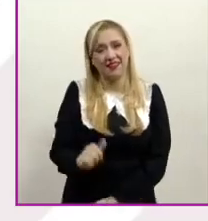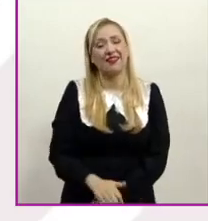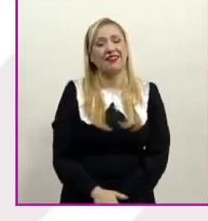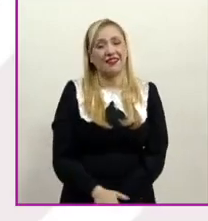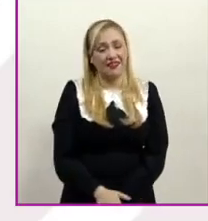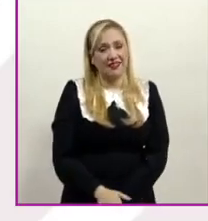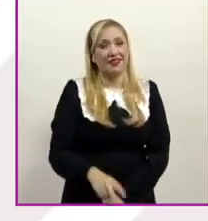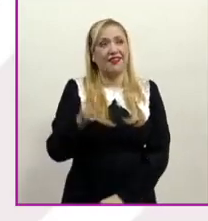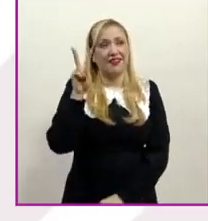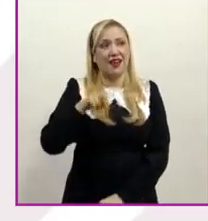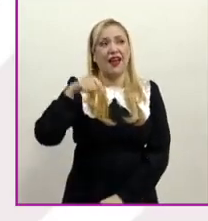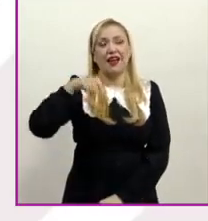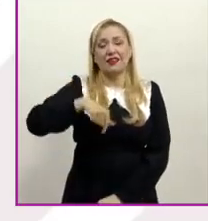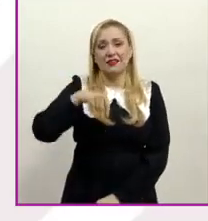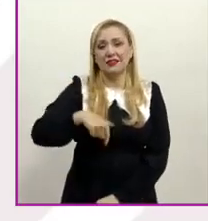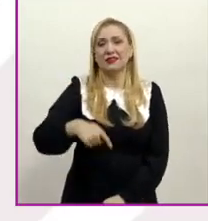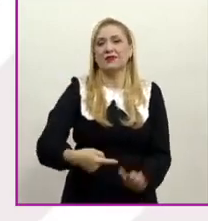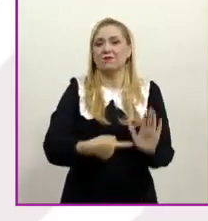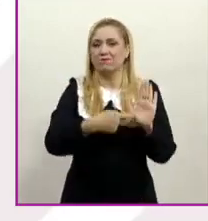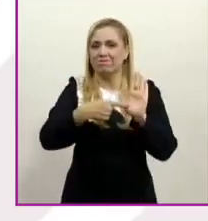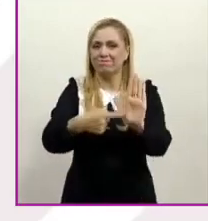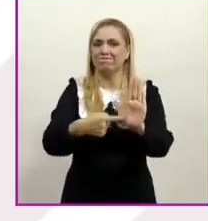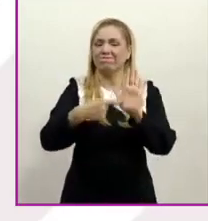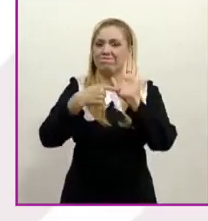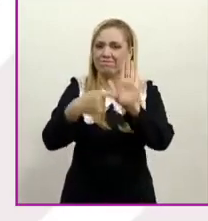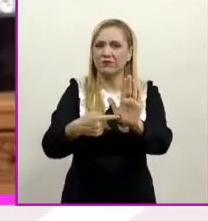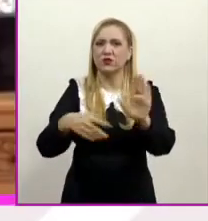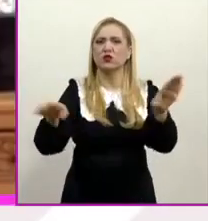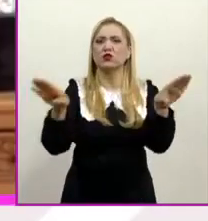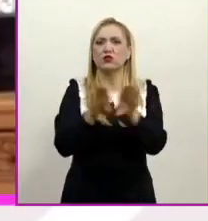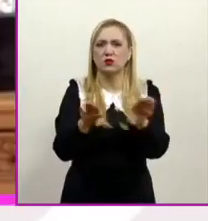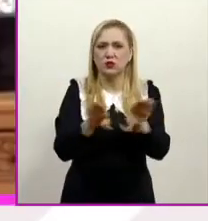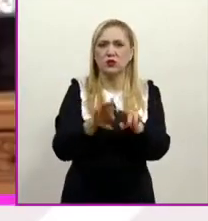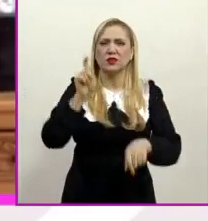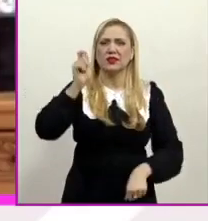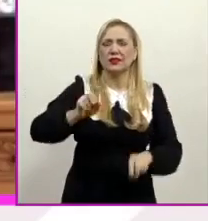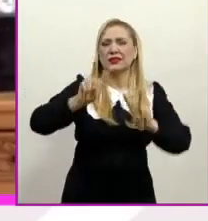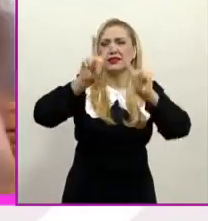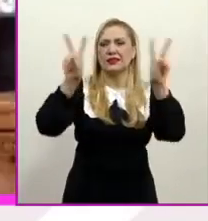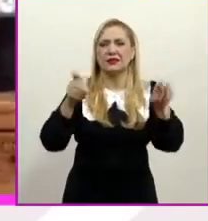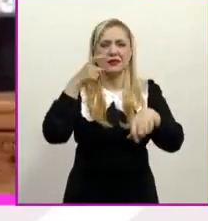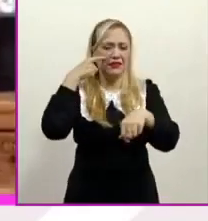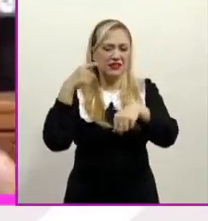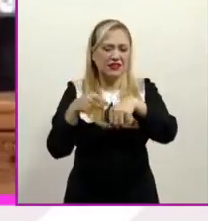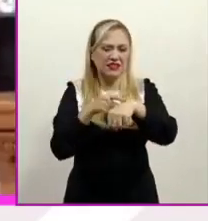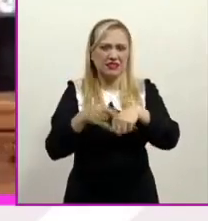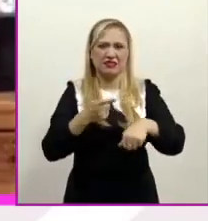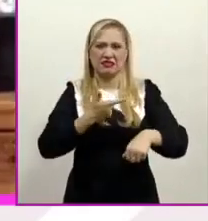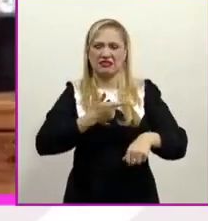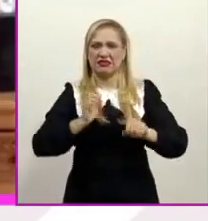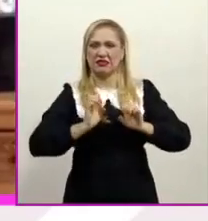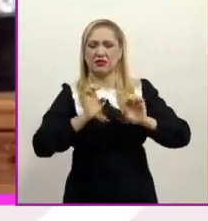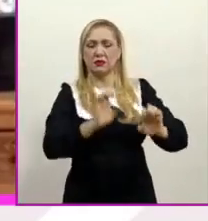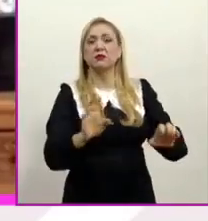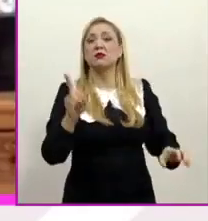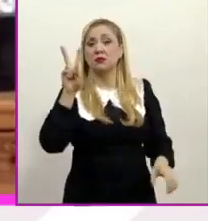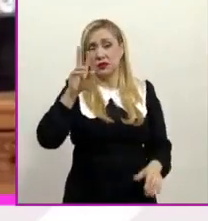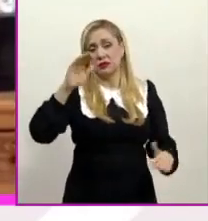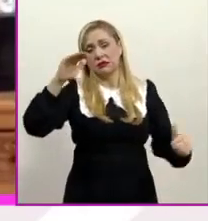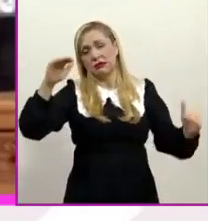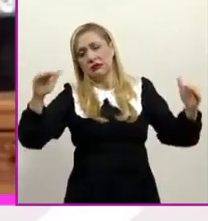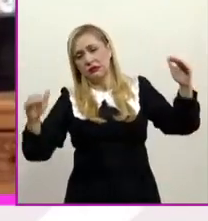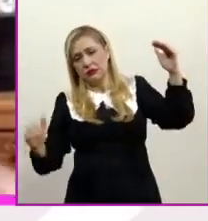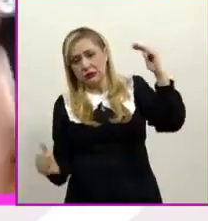en este programa hemos venido visibilizando precisamente cómo el tema del racismo conecta con la desigualdad, conecta con la